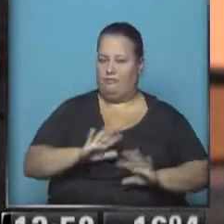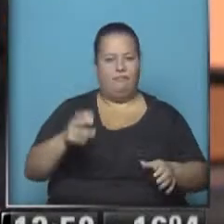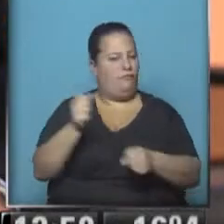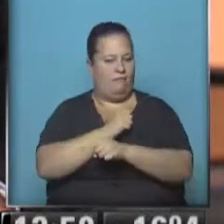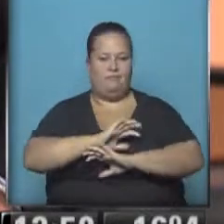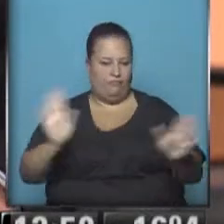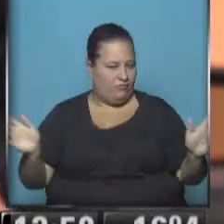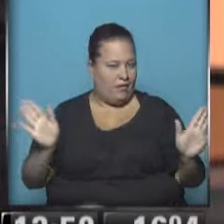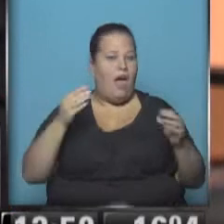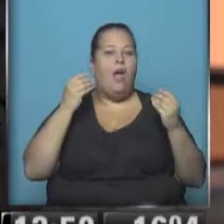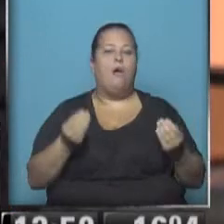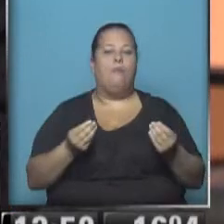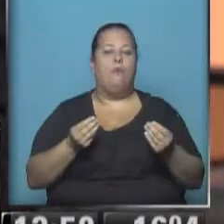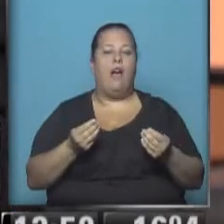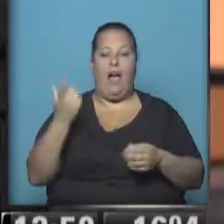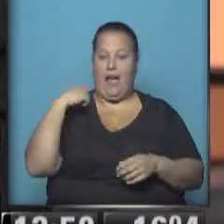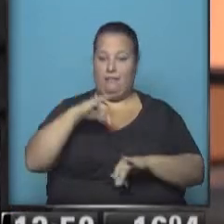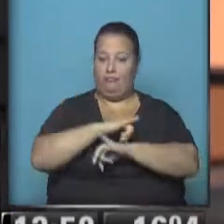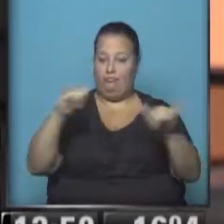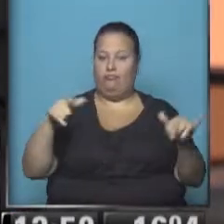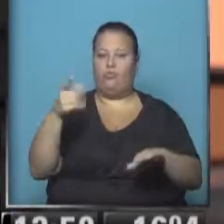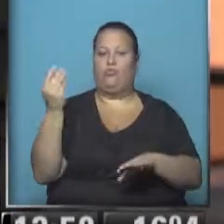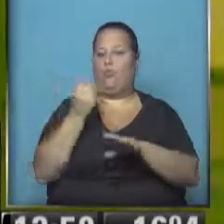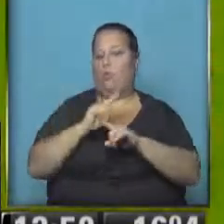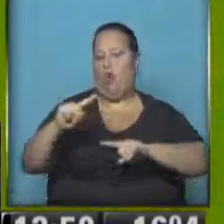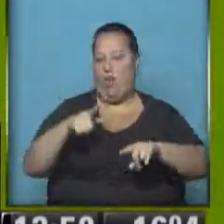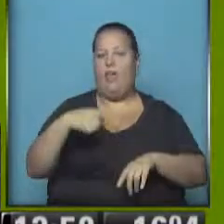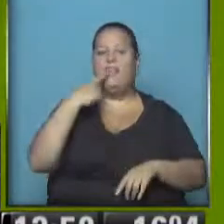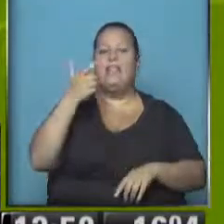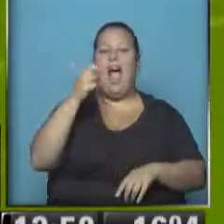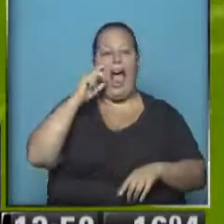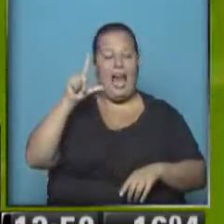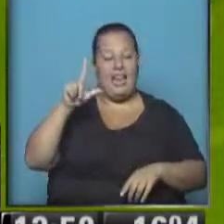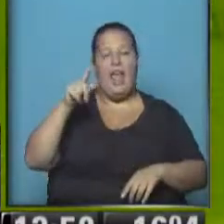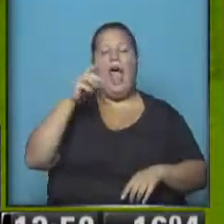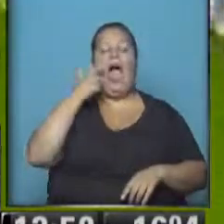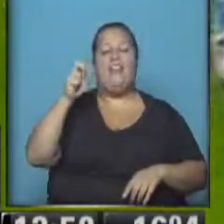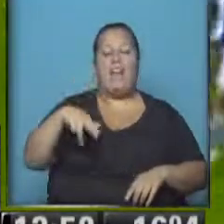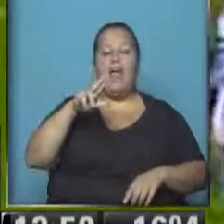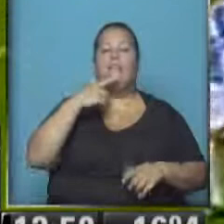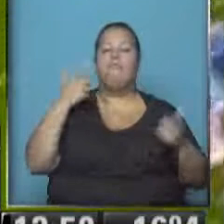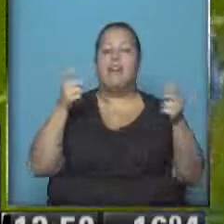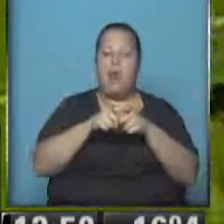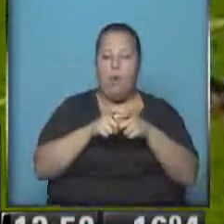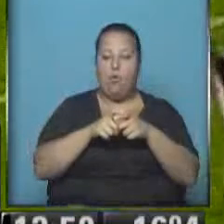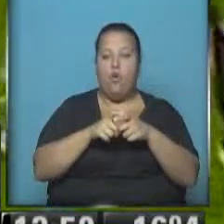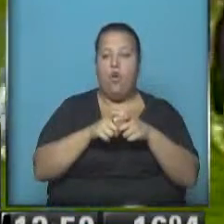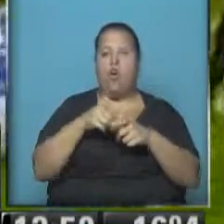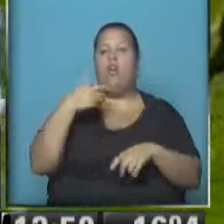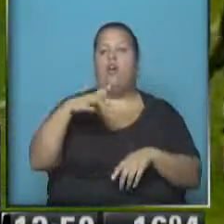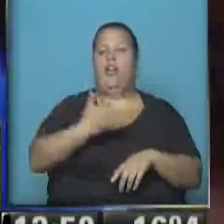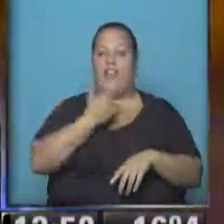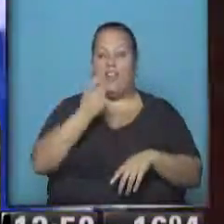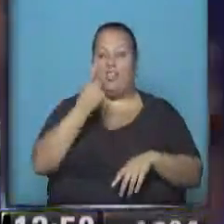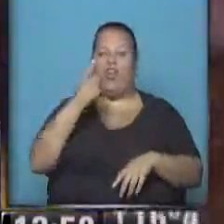que confirmarlo. Mirá, ya porque lo acaba de decir su representante, Adrián Rouco, que adelantó la reunión que tenía justamente con los